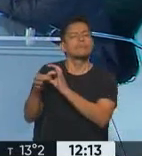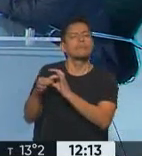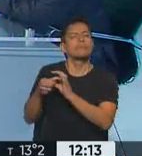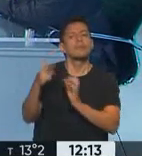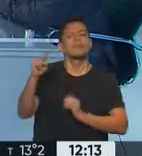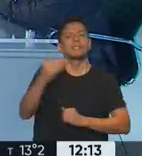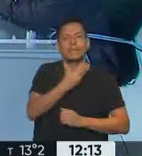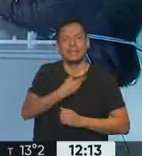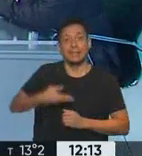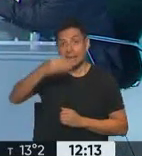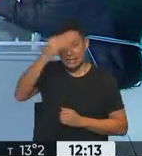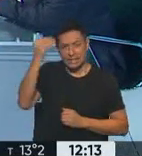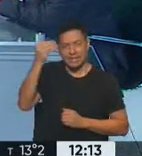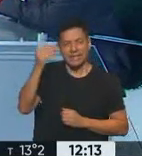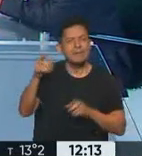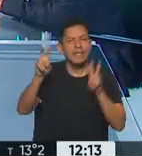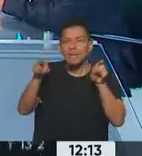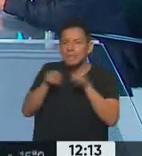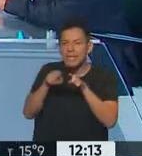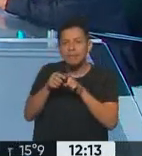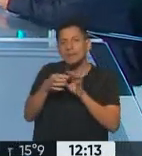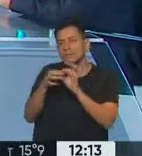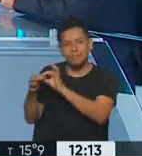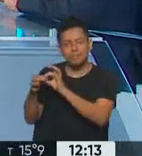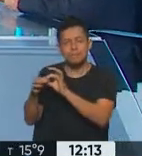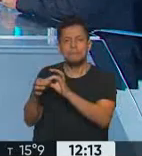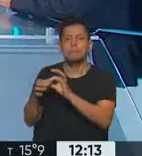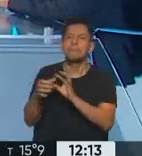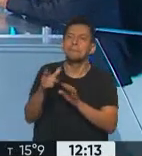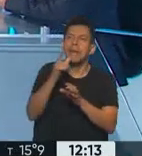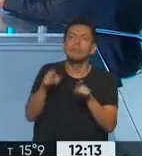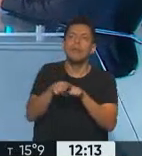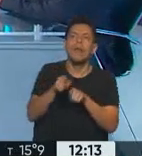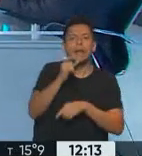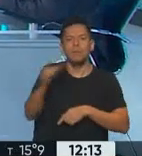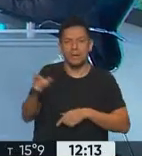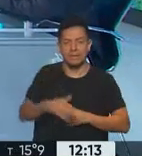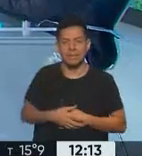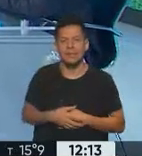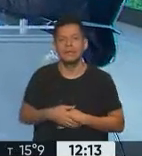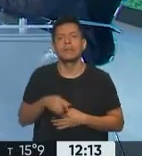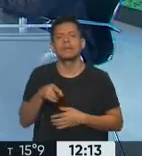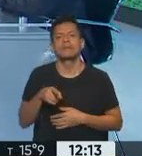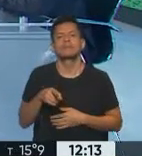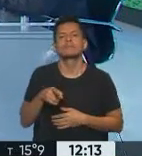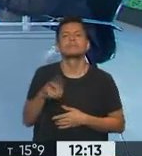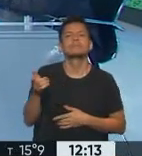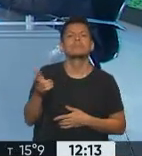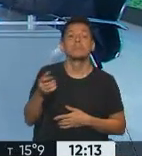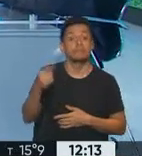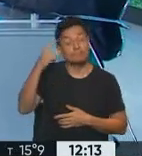Cristina Fernández de Kirchner del viernes pasado, porque Chaco, pareciera una respuesta a eso. ¿En qué país